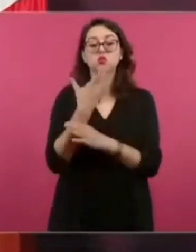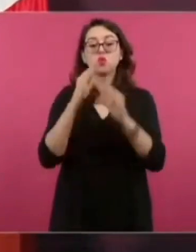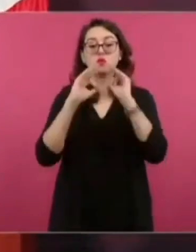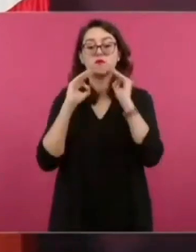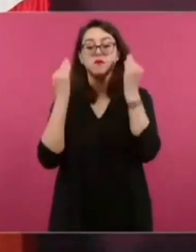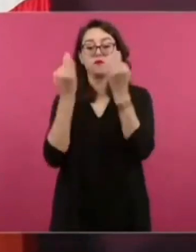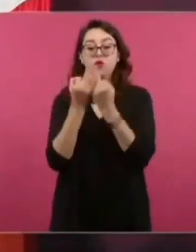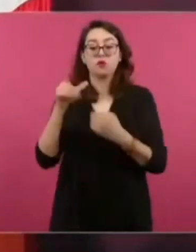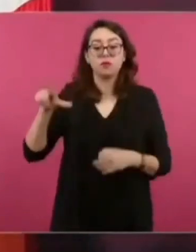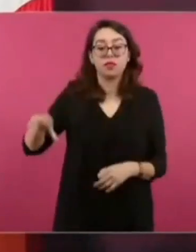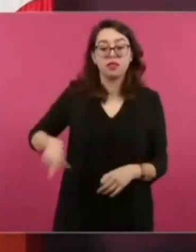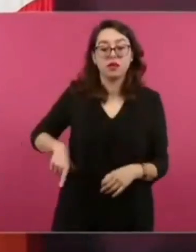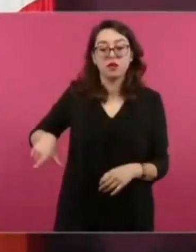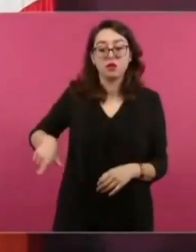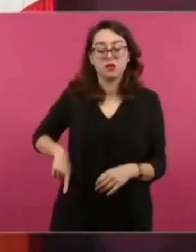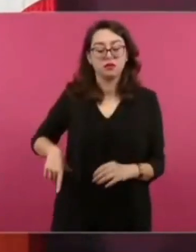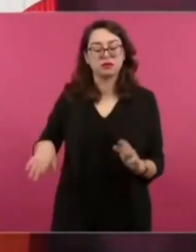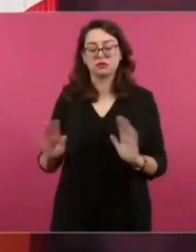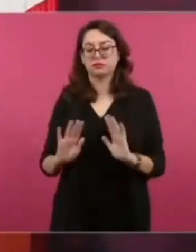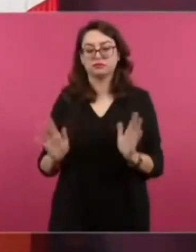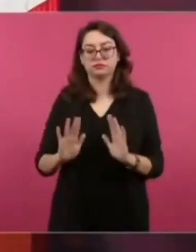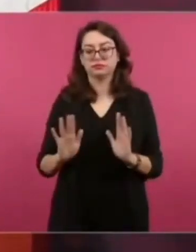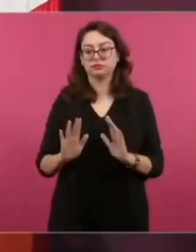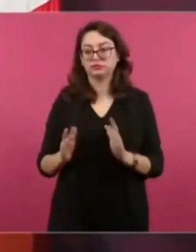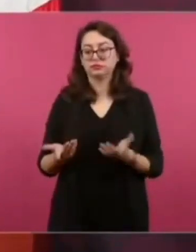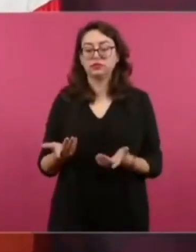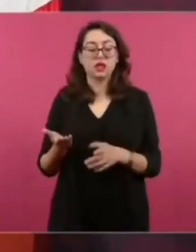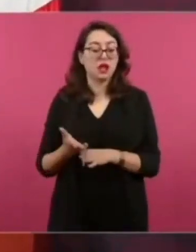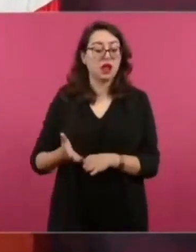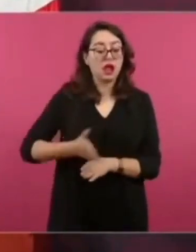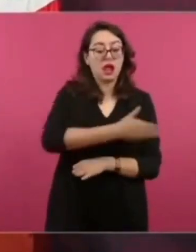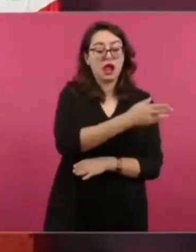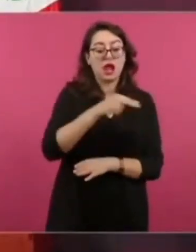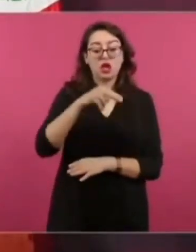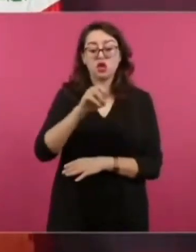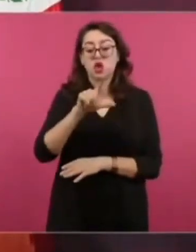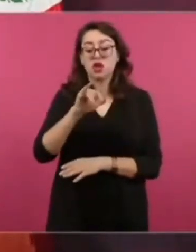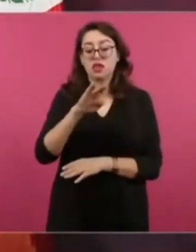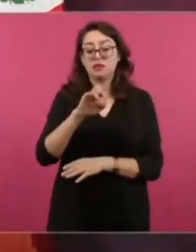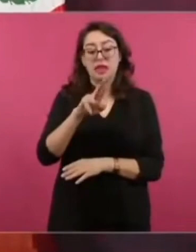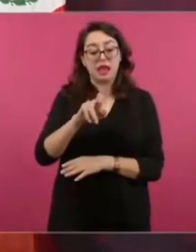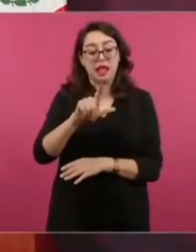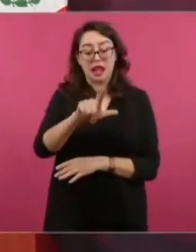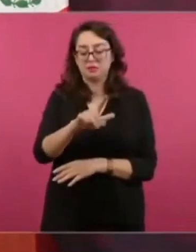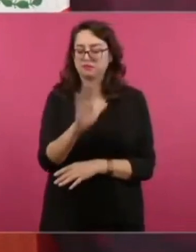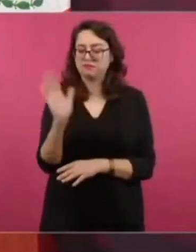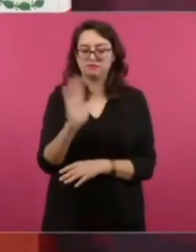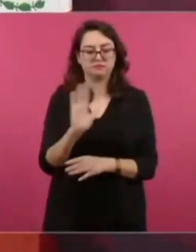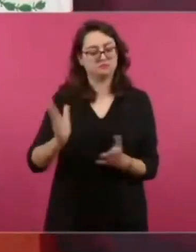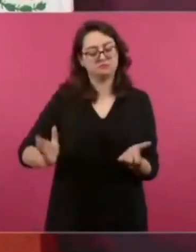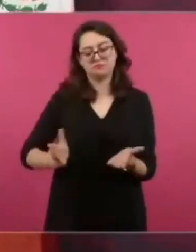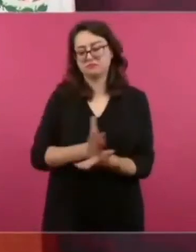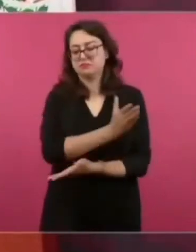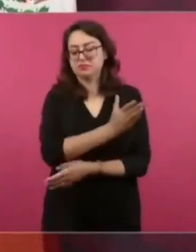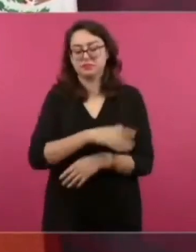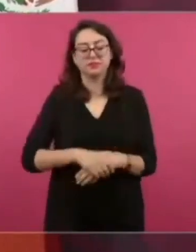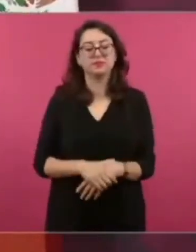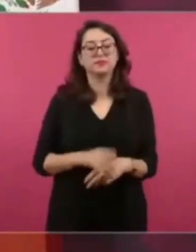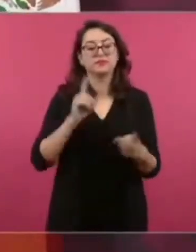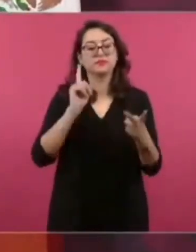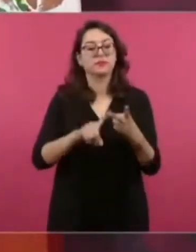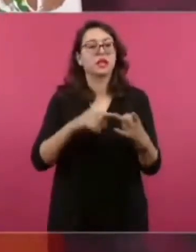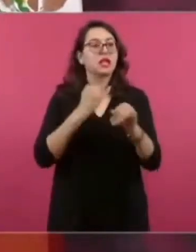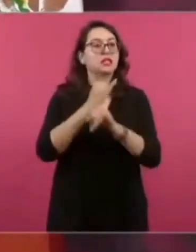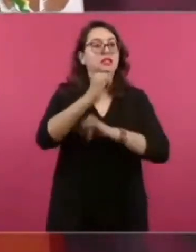Nada que ver con la política neoliberal o neoporfirista o con las recetas de los